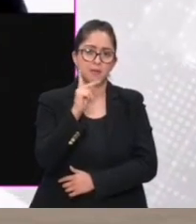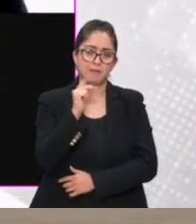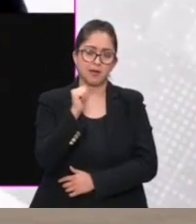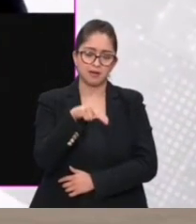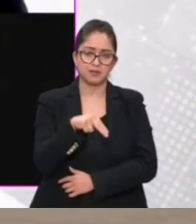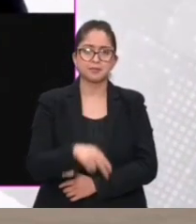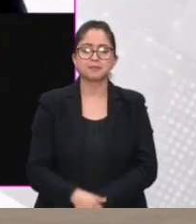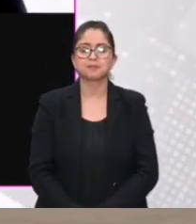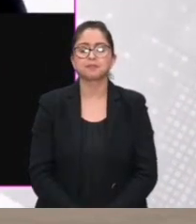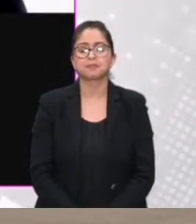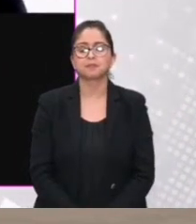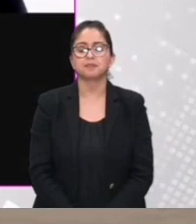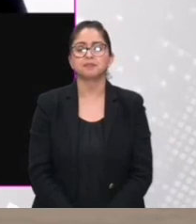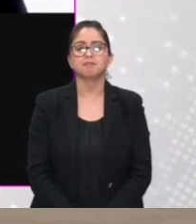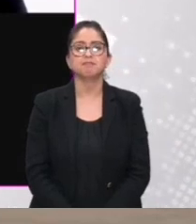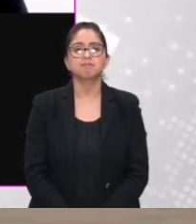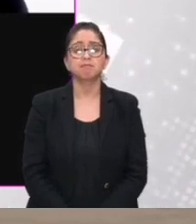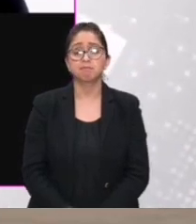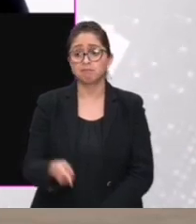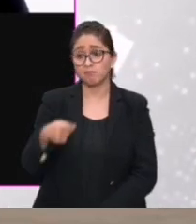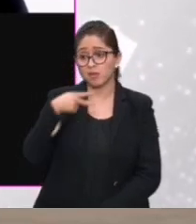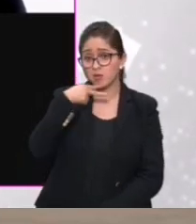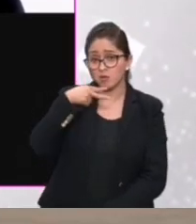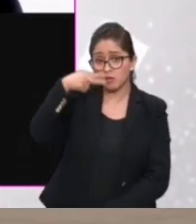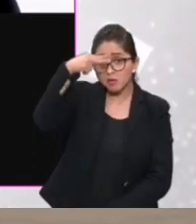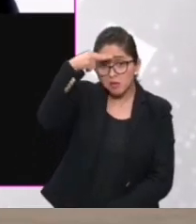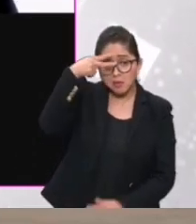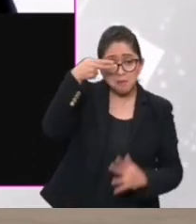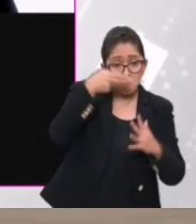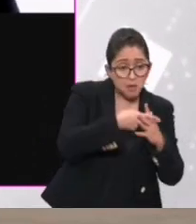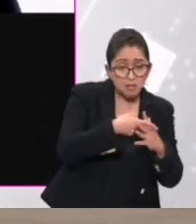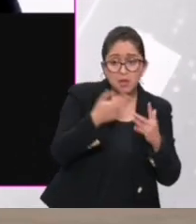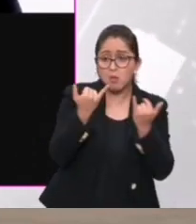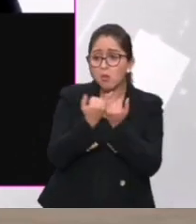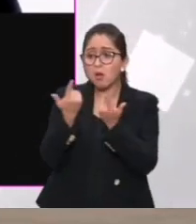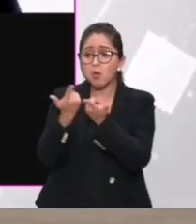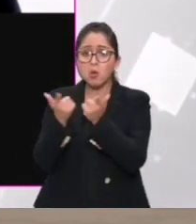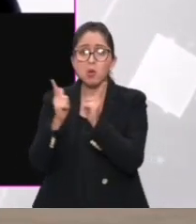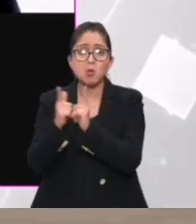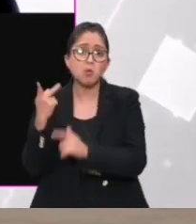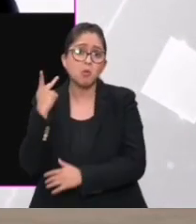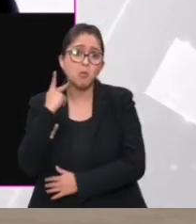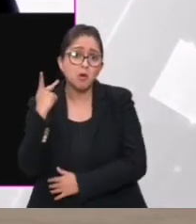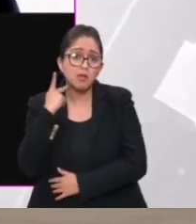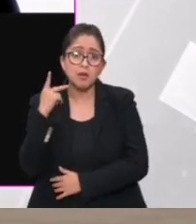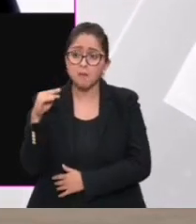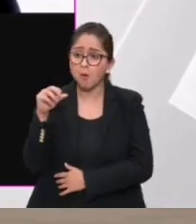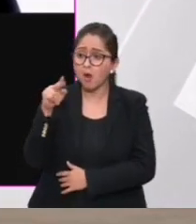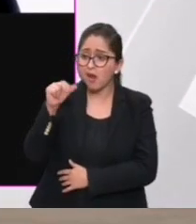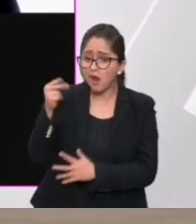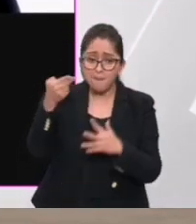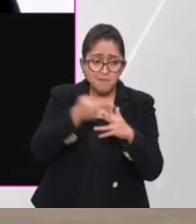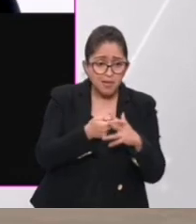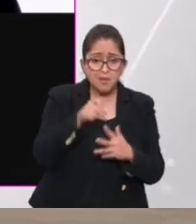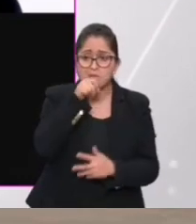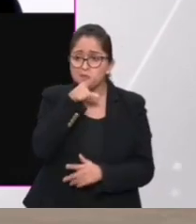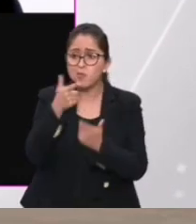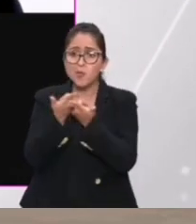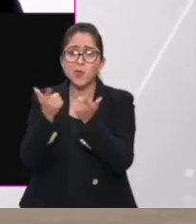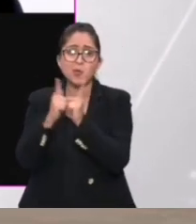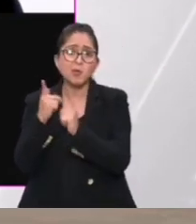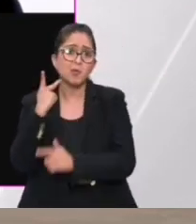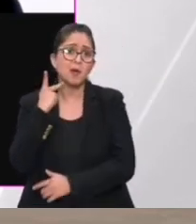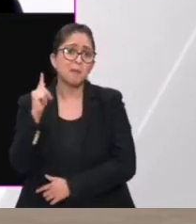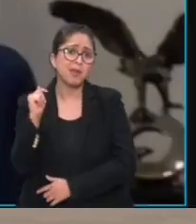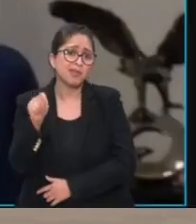Gracias. La ignorancia mata, Morena mata y los partidos simbiontes como el Partido del Trabajo matan. Escuchamos hace un rato cómo ahora